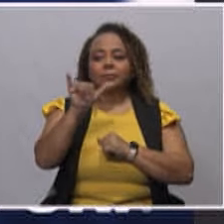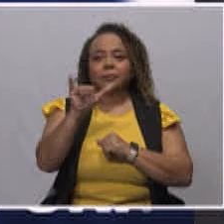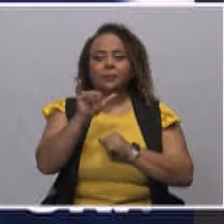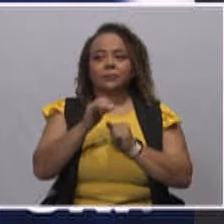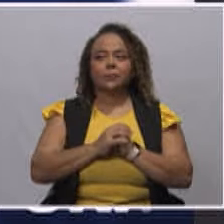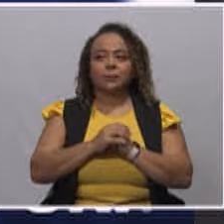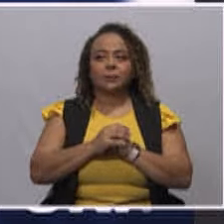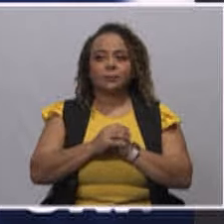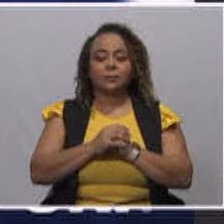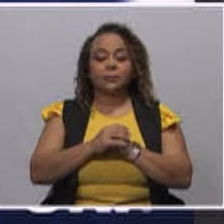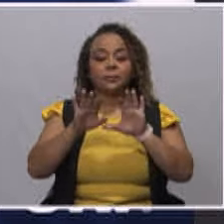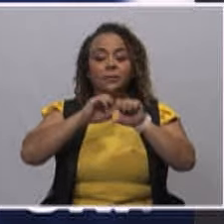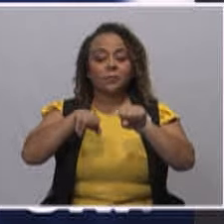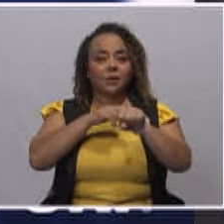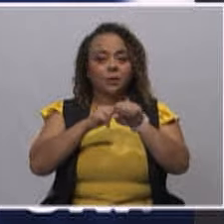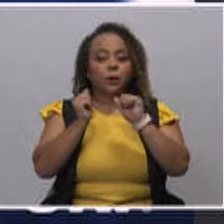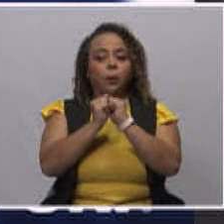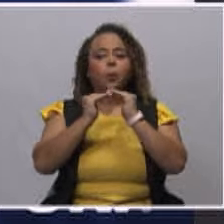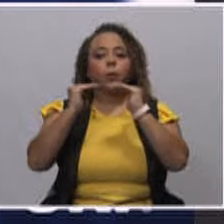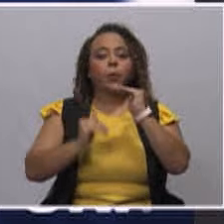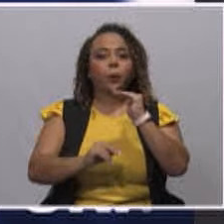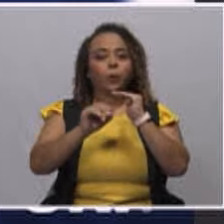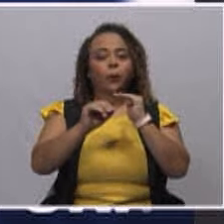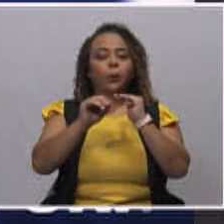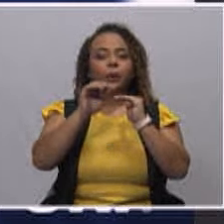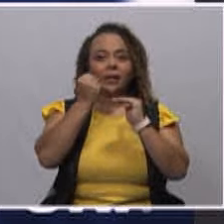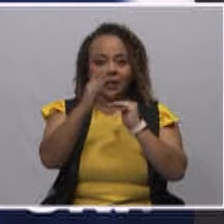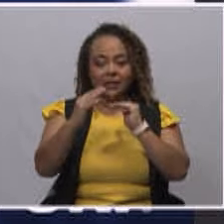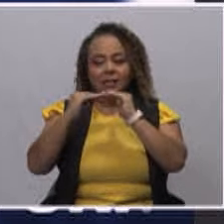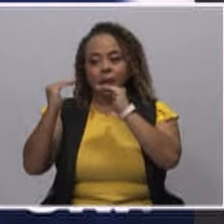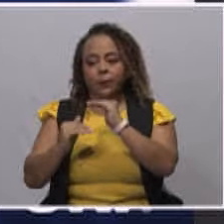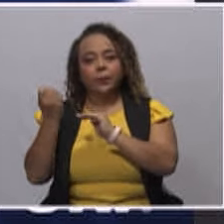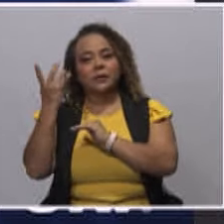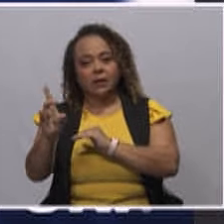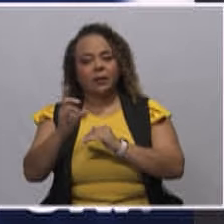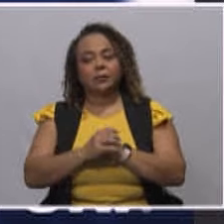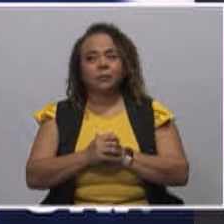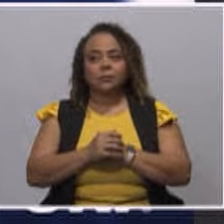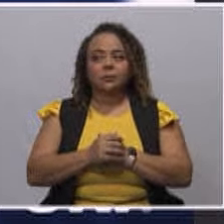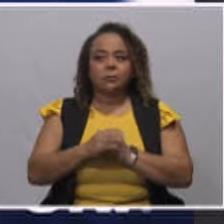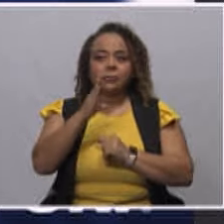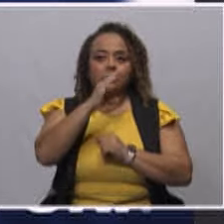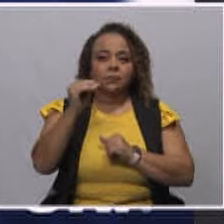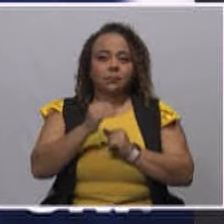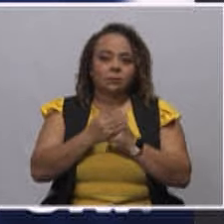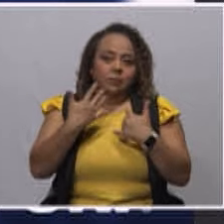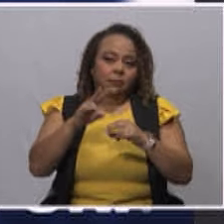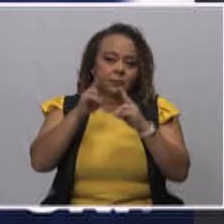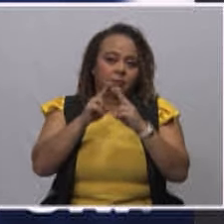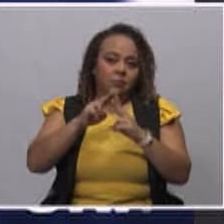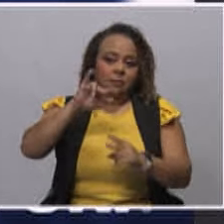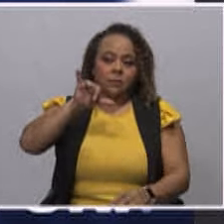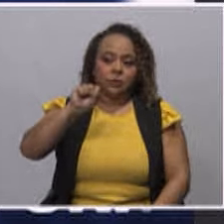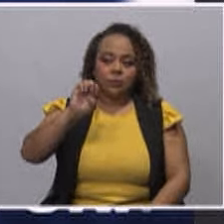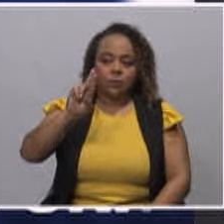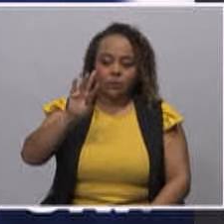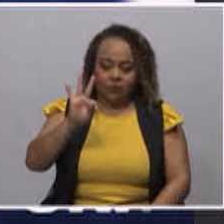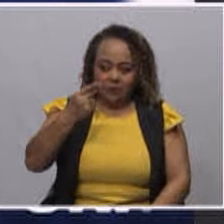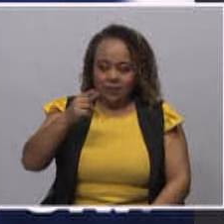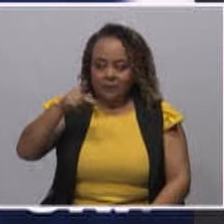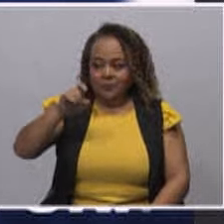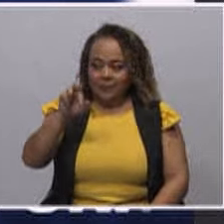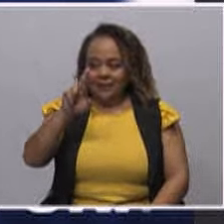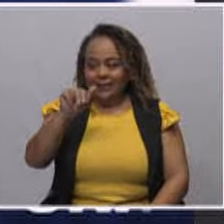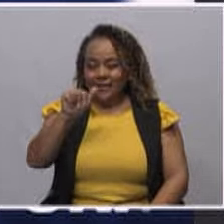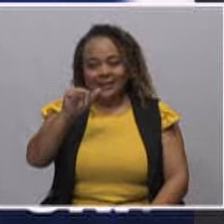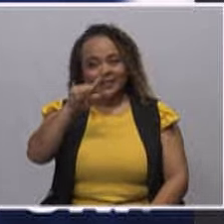Menores en selecciones menores con la u15 y la u17 y el que sí conocemos es Joseph peraz más es el único es